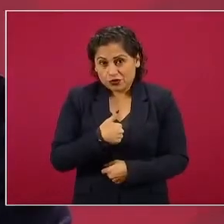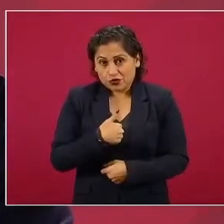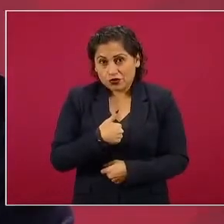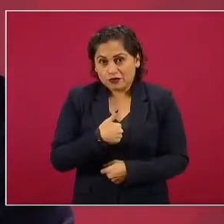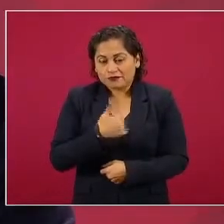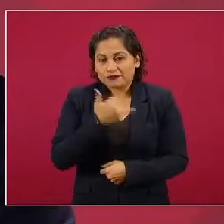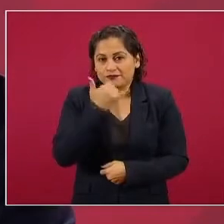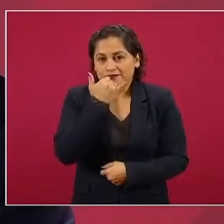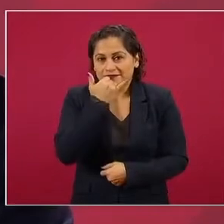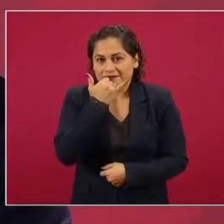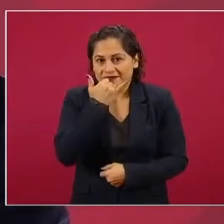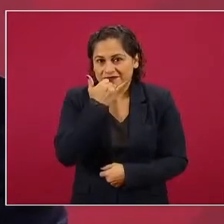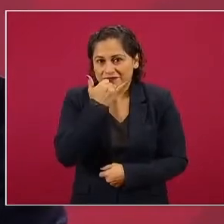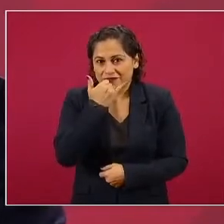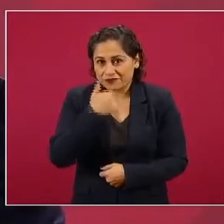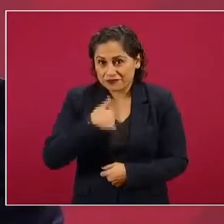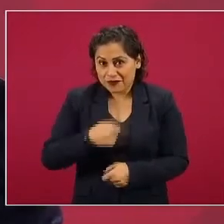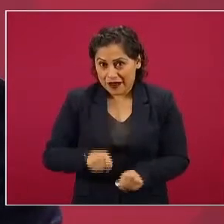Salinas,